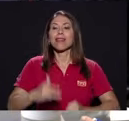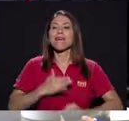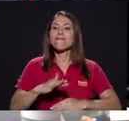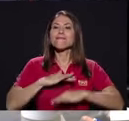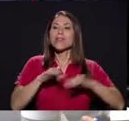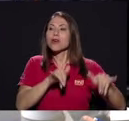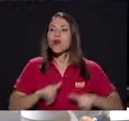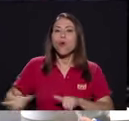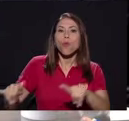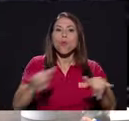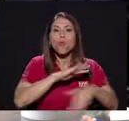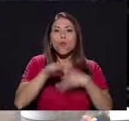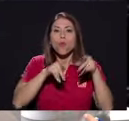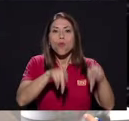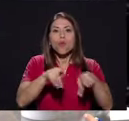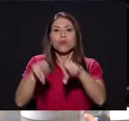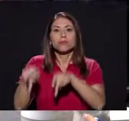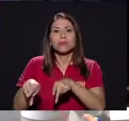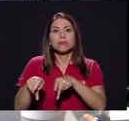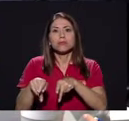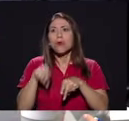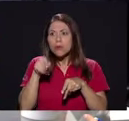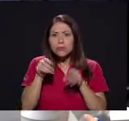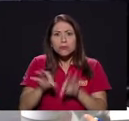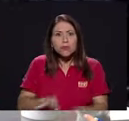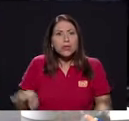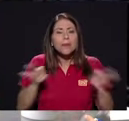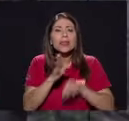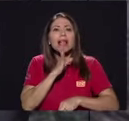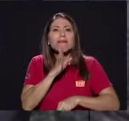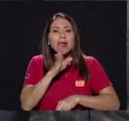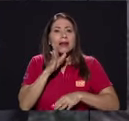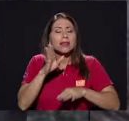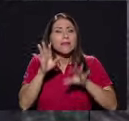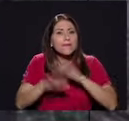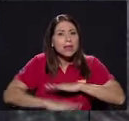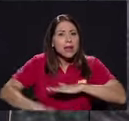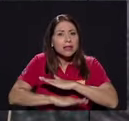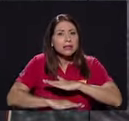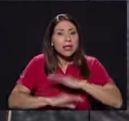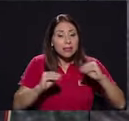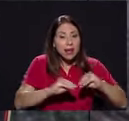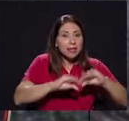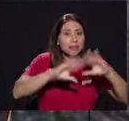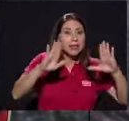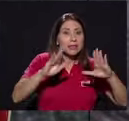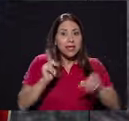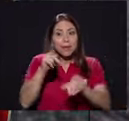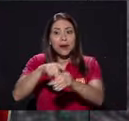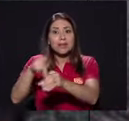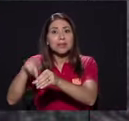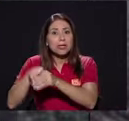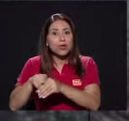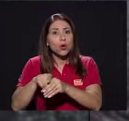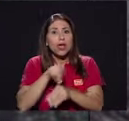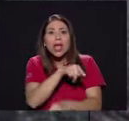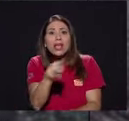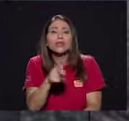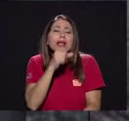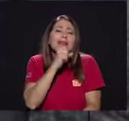común. Y por eso que estos pilares son fundamentales. Hablar de transparencia, de participación o colaboración es tan antiguo como la